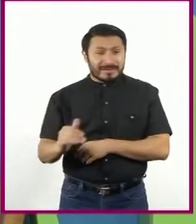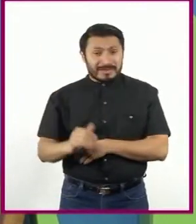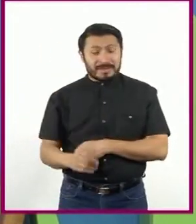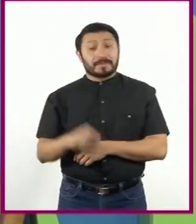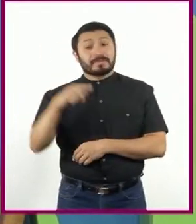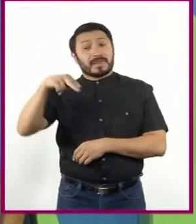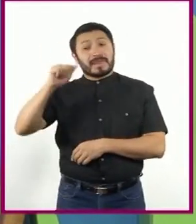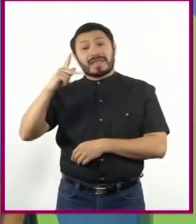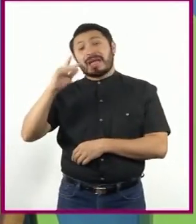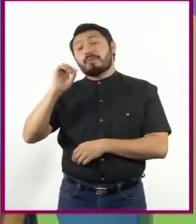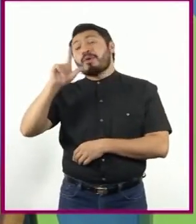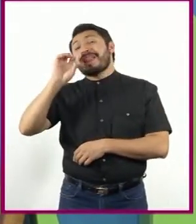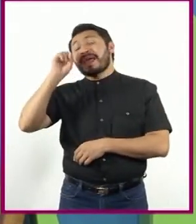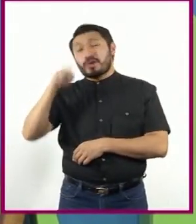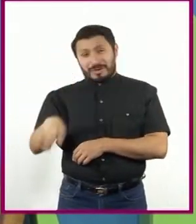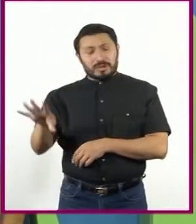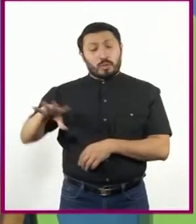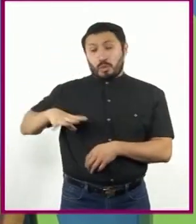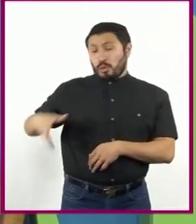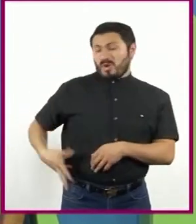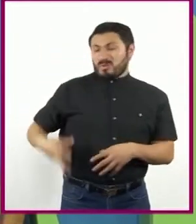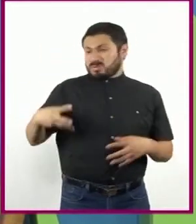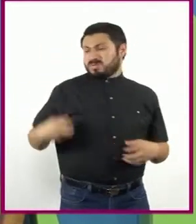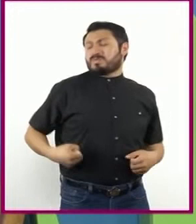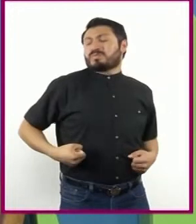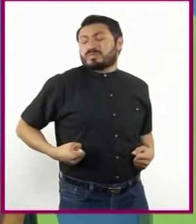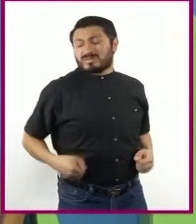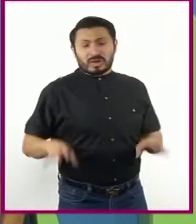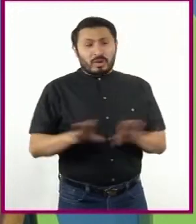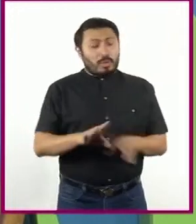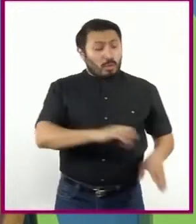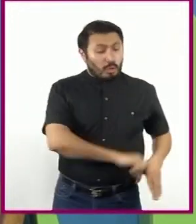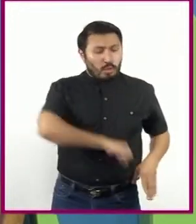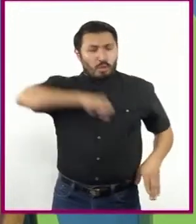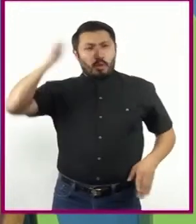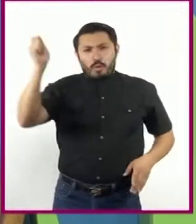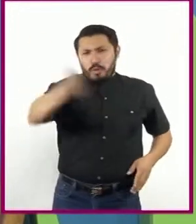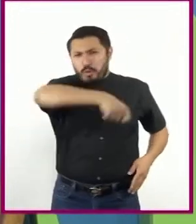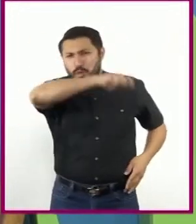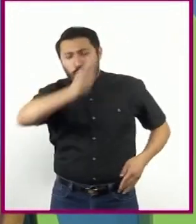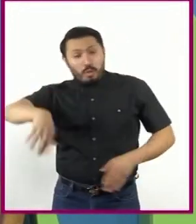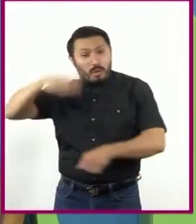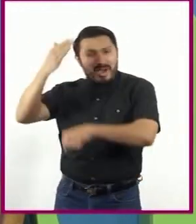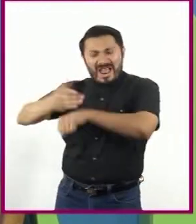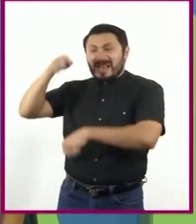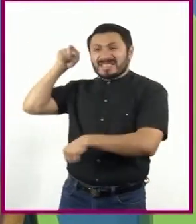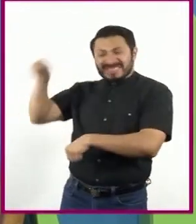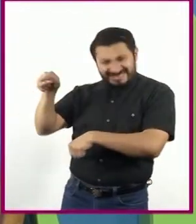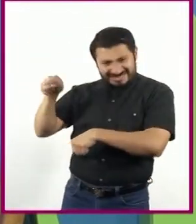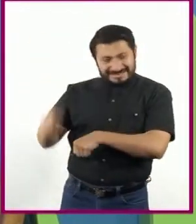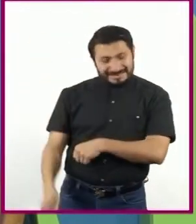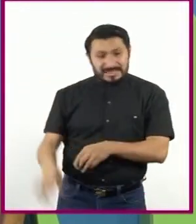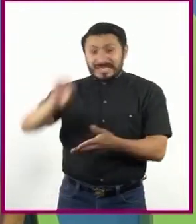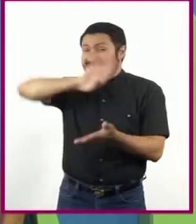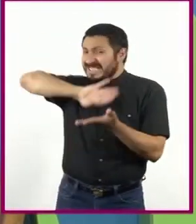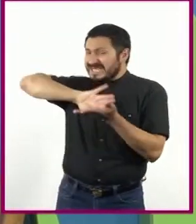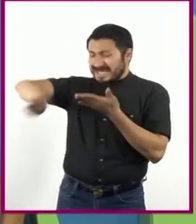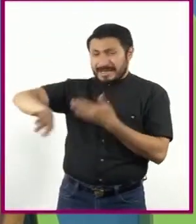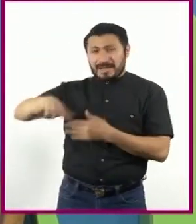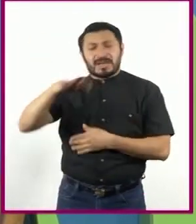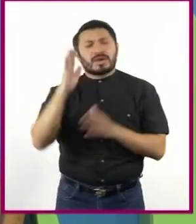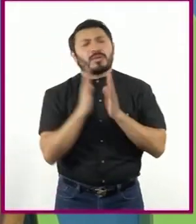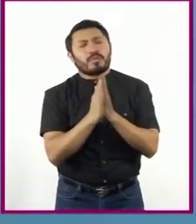Napoleón, su orgullo fiero halle en vuestras espadas su castigo, su exterminio cruel, yo os los ruego.